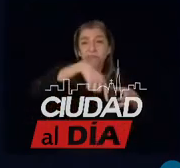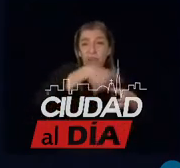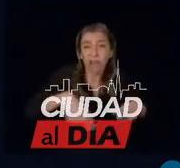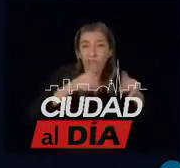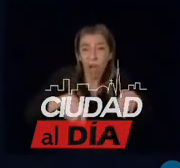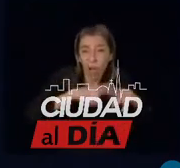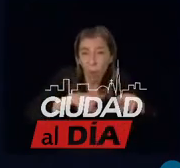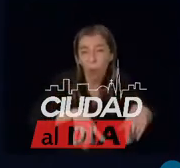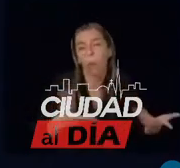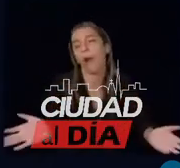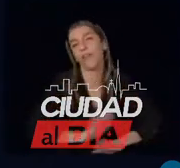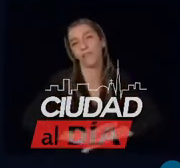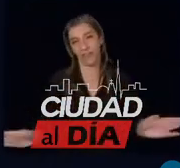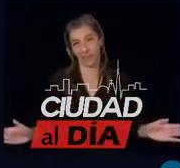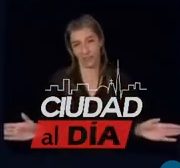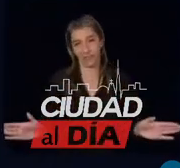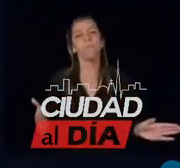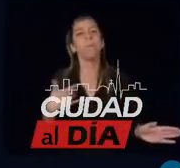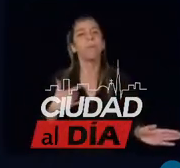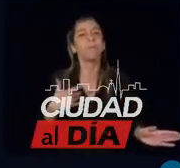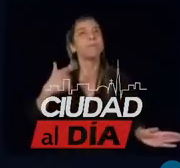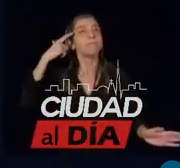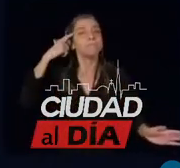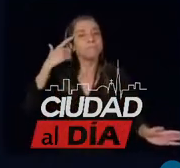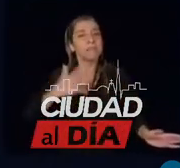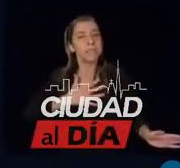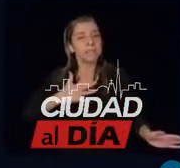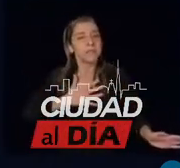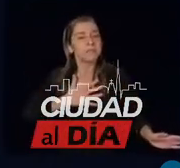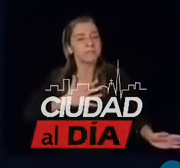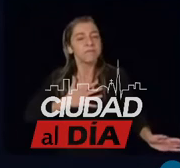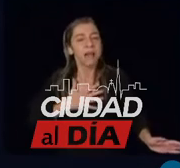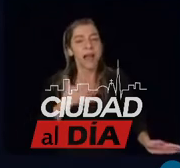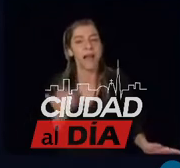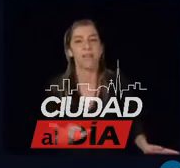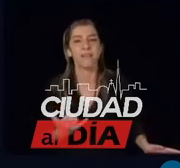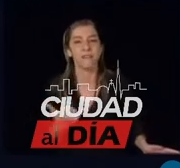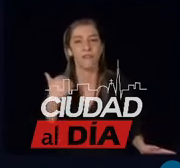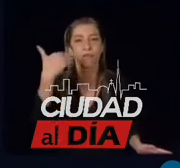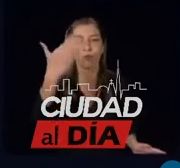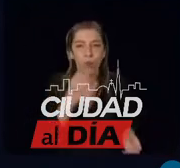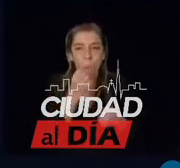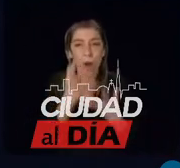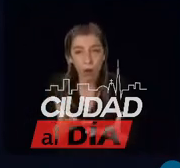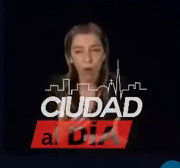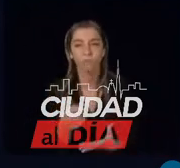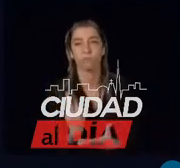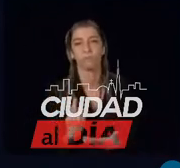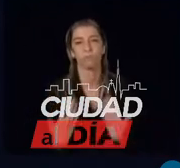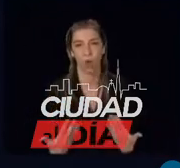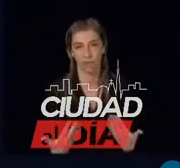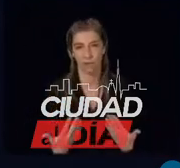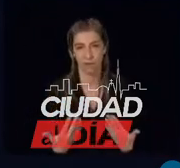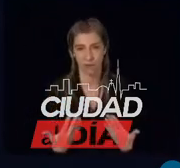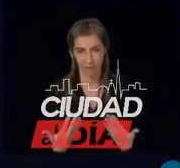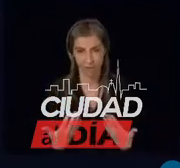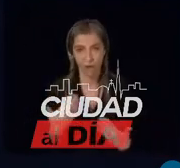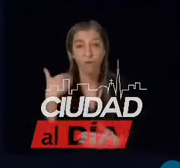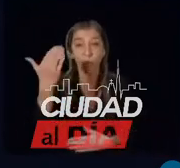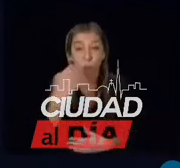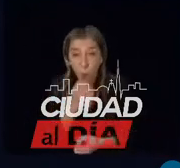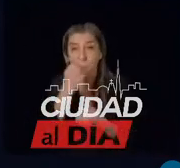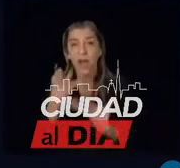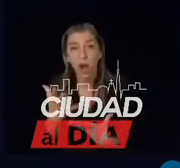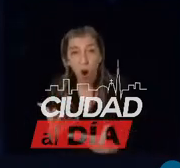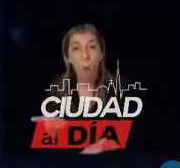hay esperanza un futuro mejor es posible pero ese futuro es posible si